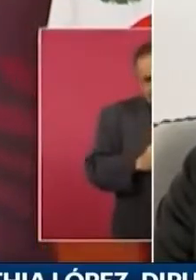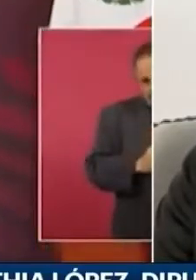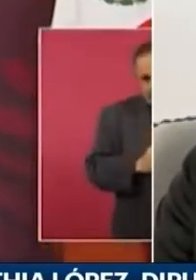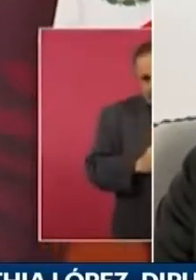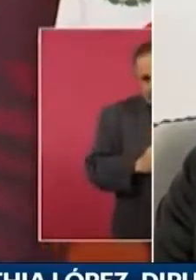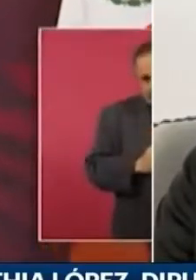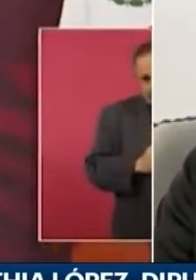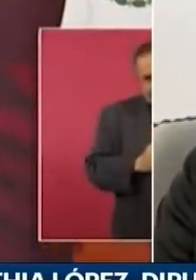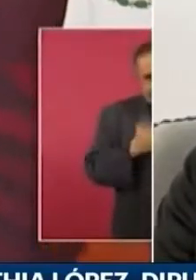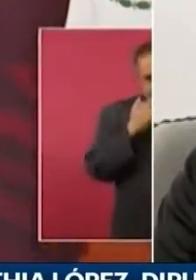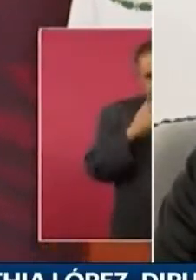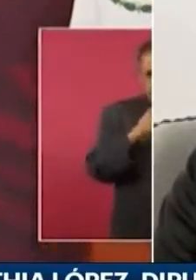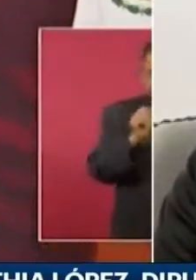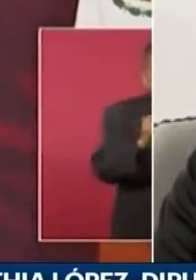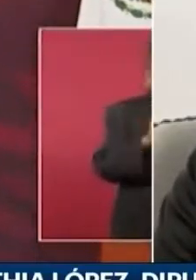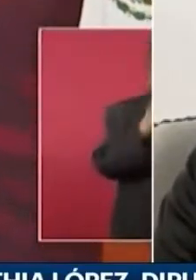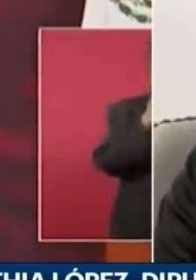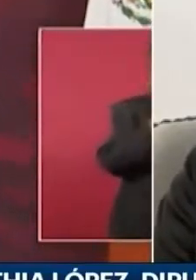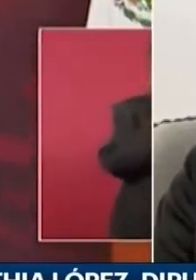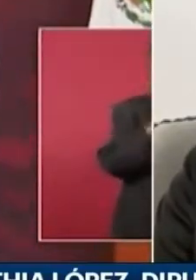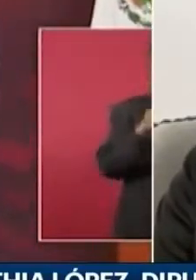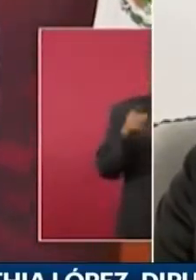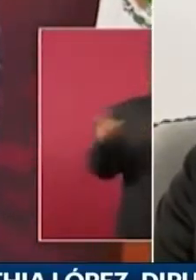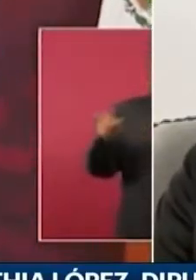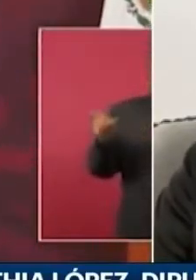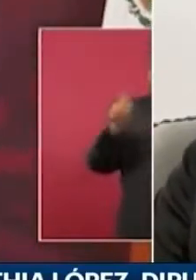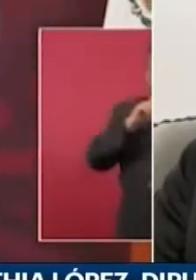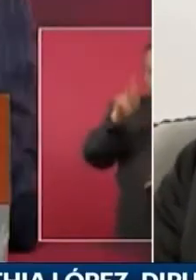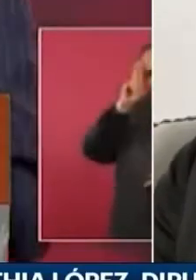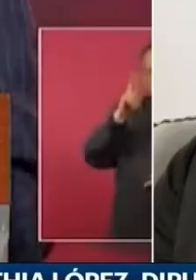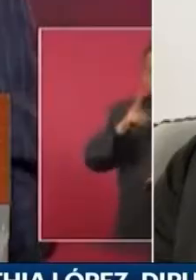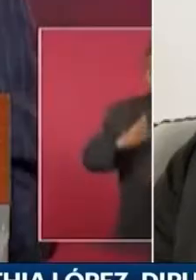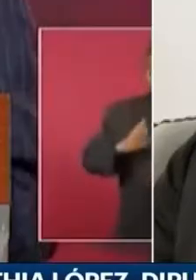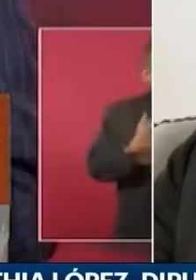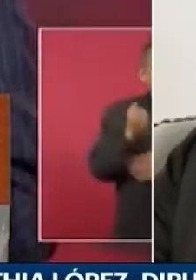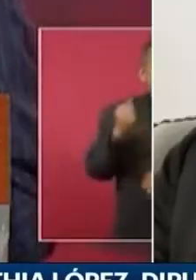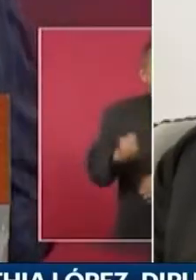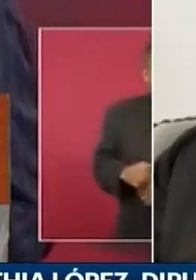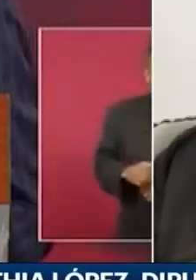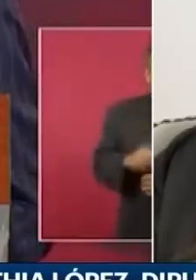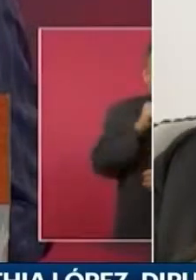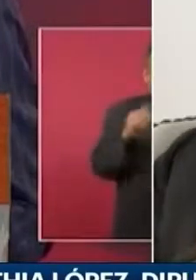del Pacífico, al Perú, que nos corresponde. Bueno, la verdad